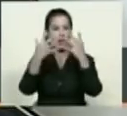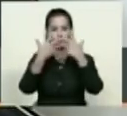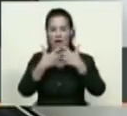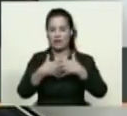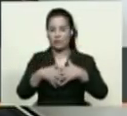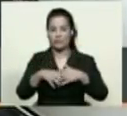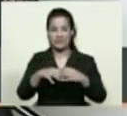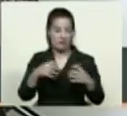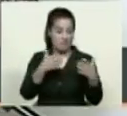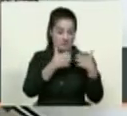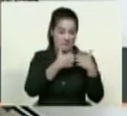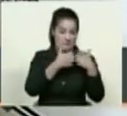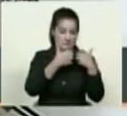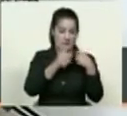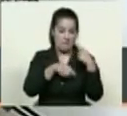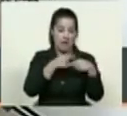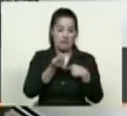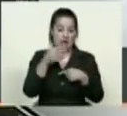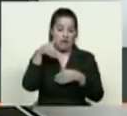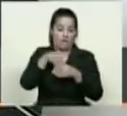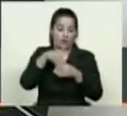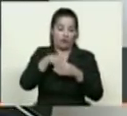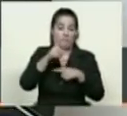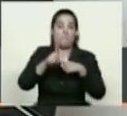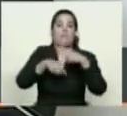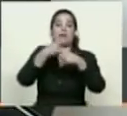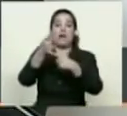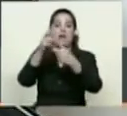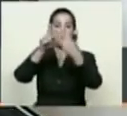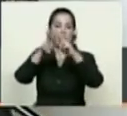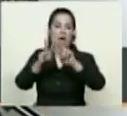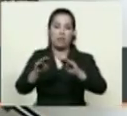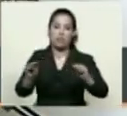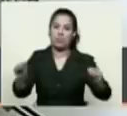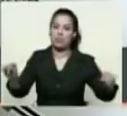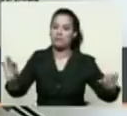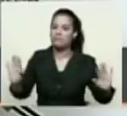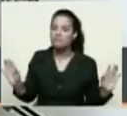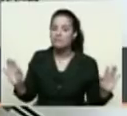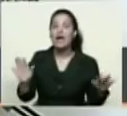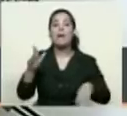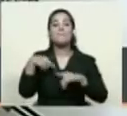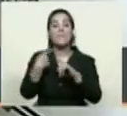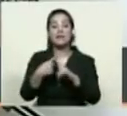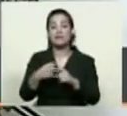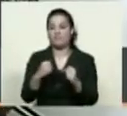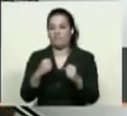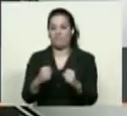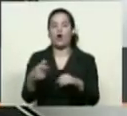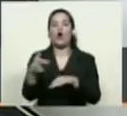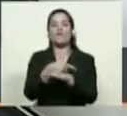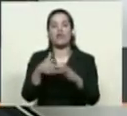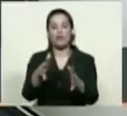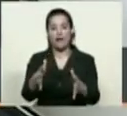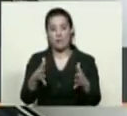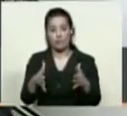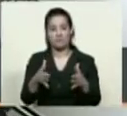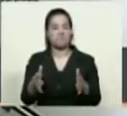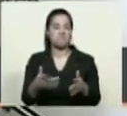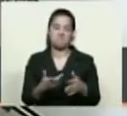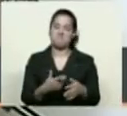elección se consolidó con la escogencia de gobernadores y gobernadores. Y creo que es muy importante la elección